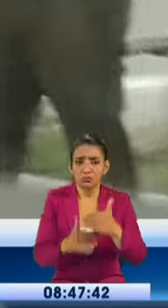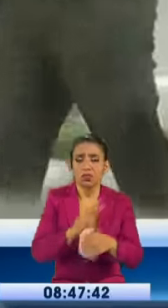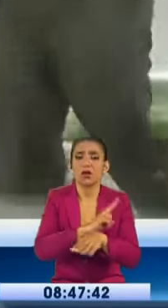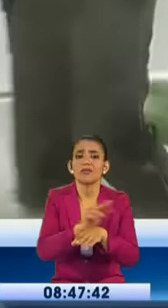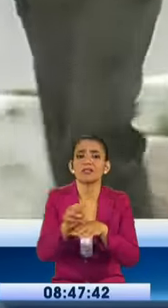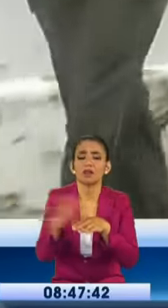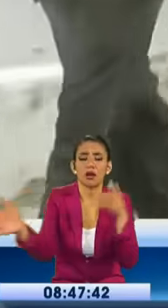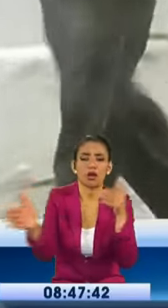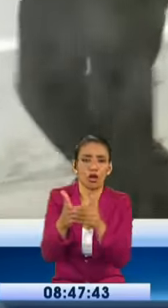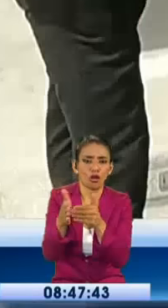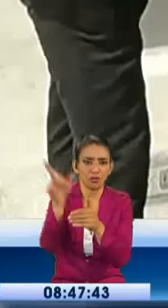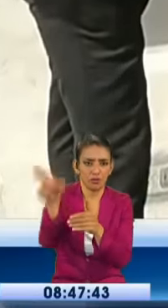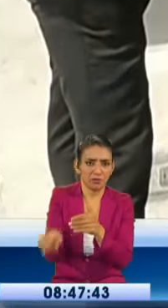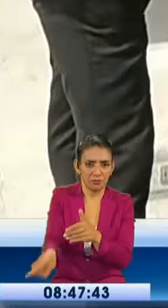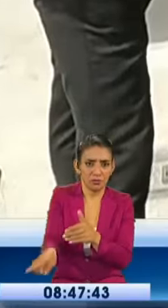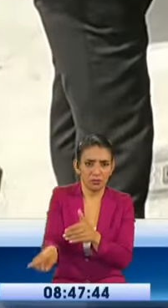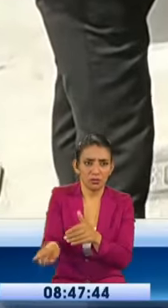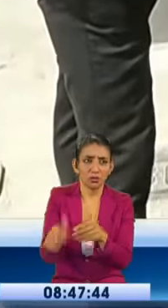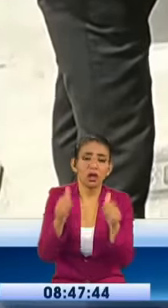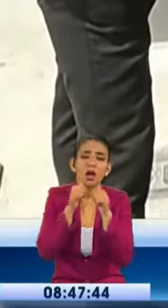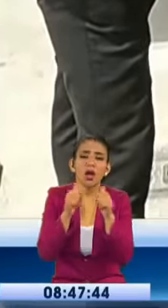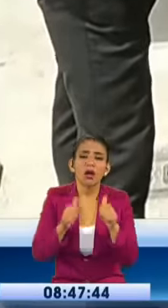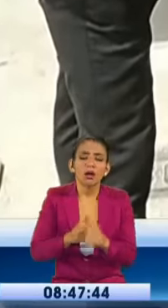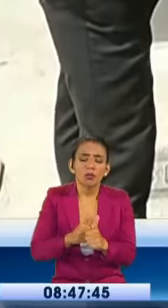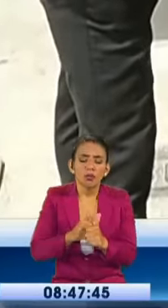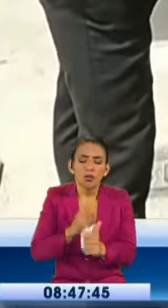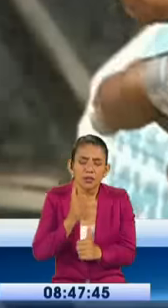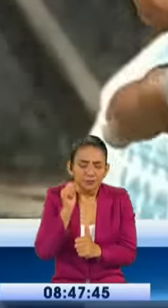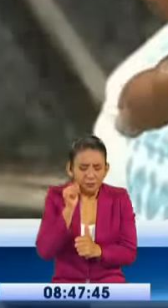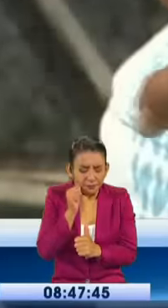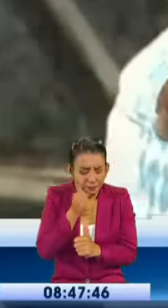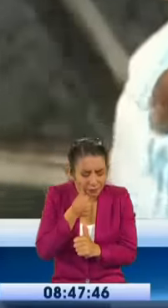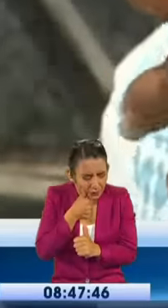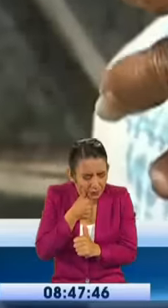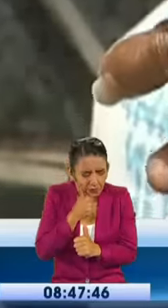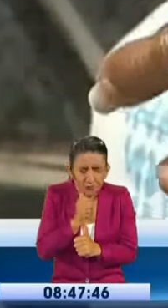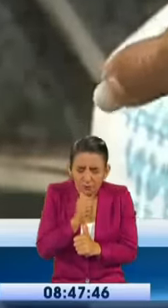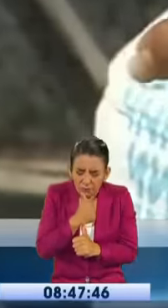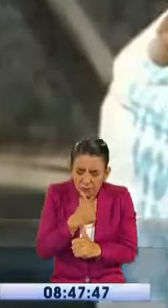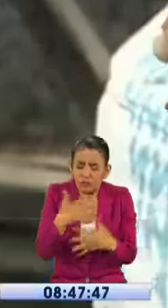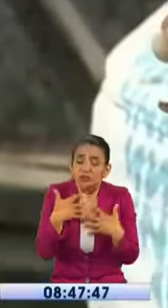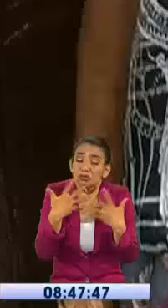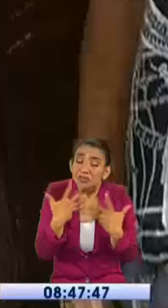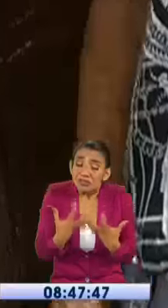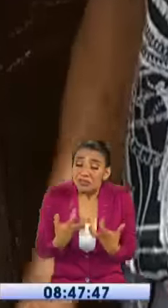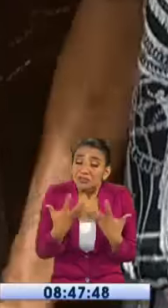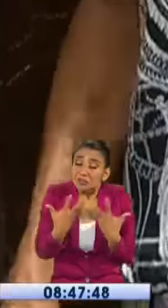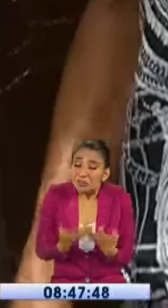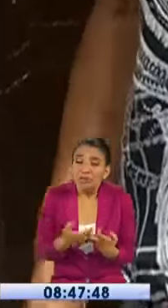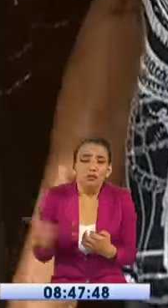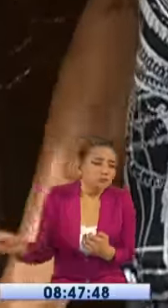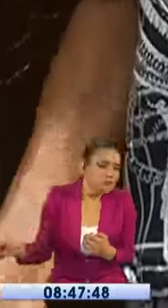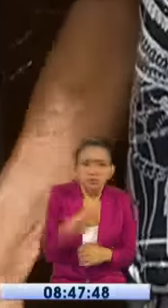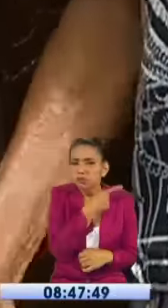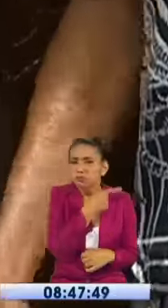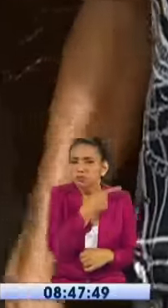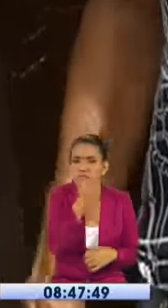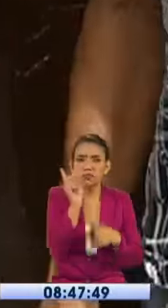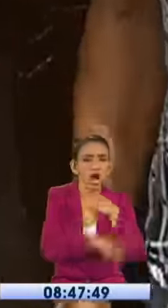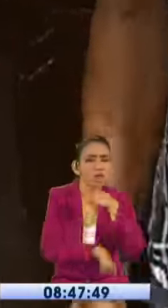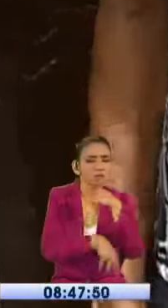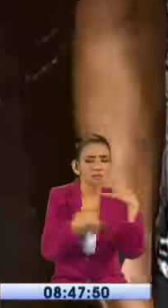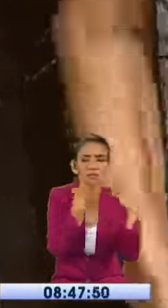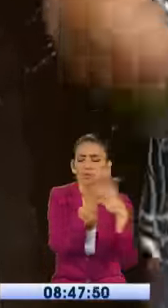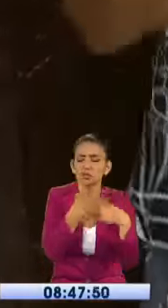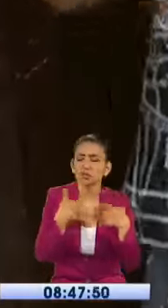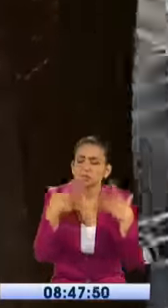del sospechoso, una abuela contiene las lágrimas y exige implacable. Que reciba el máximo castigo que se merece